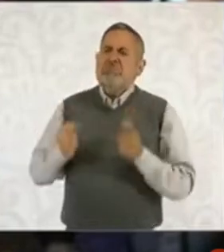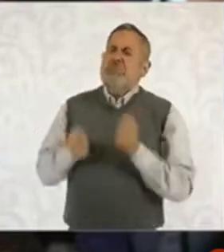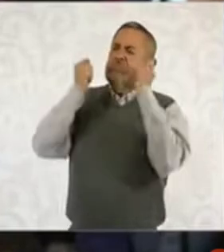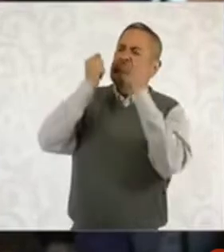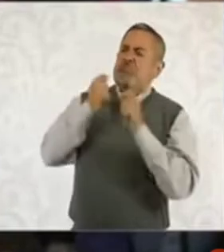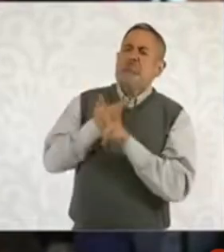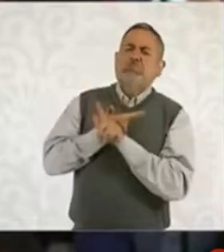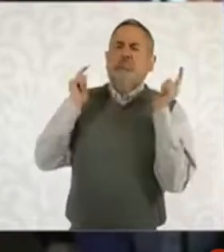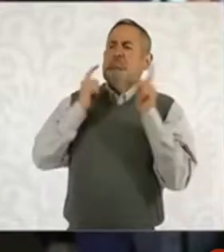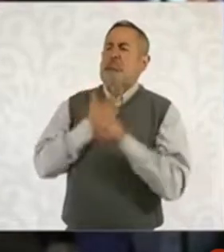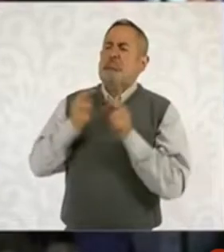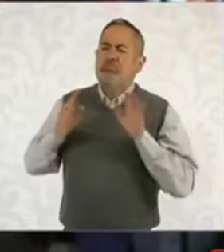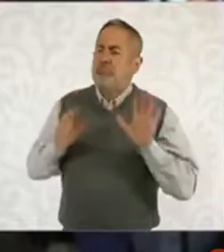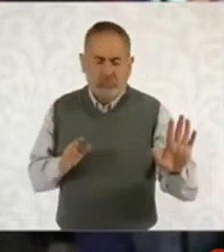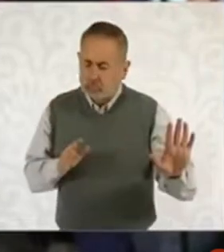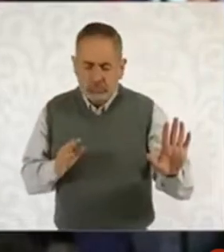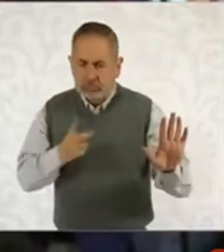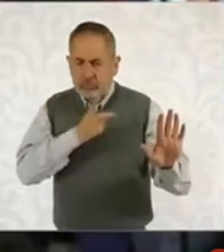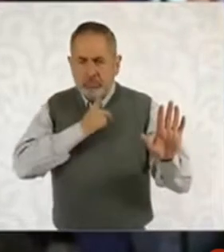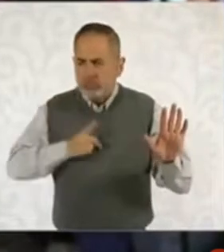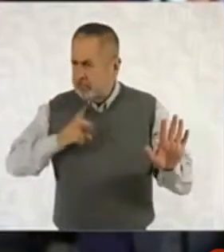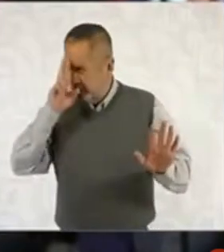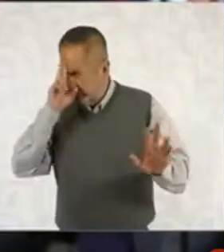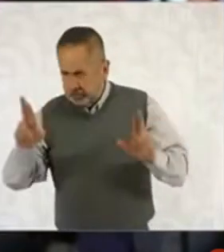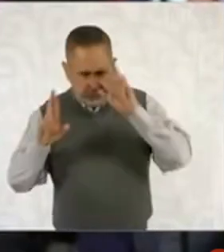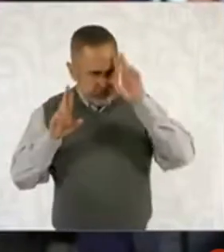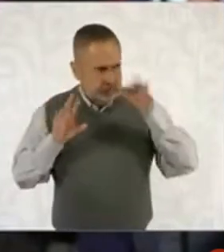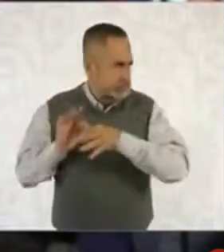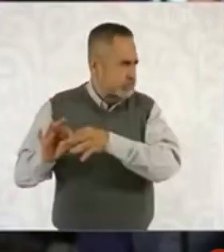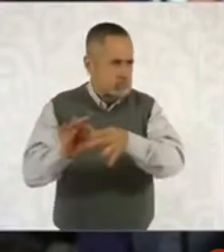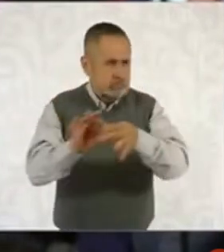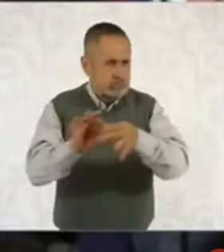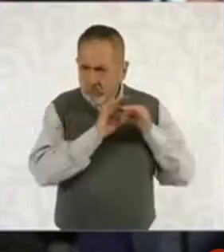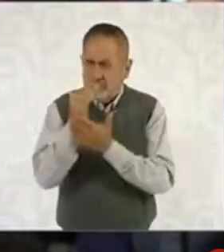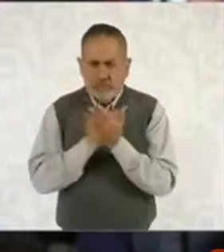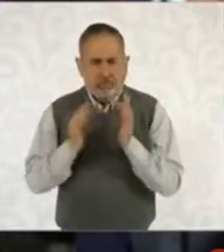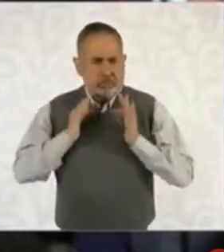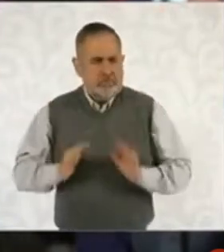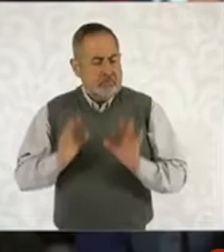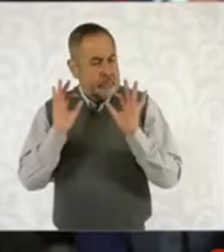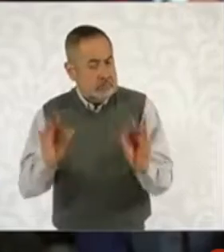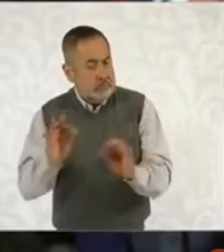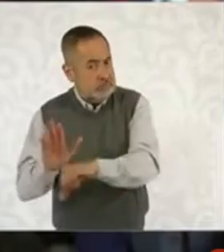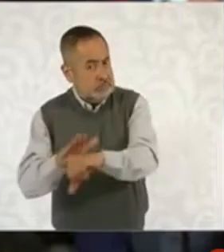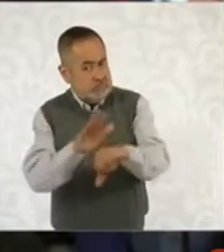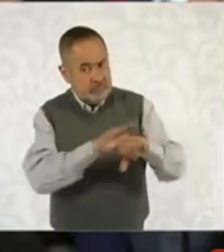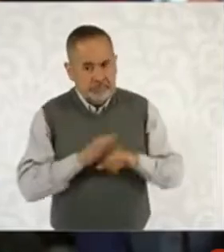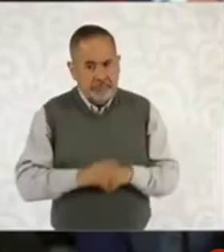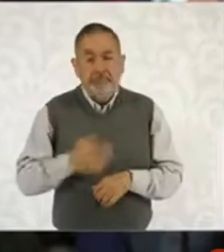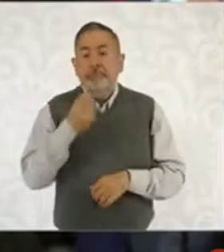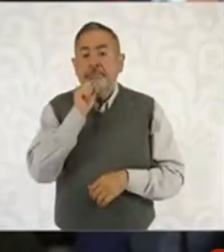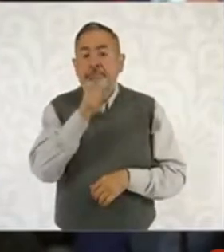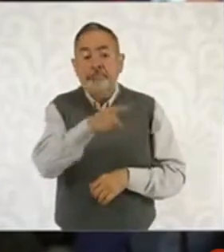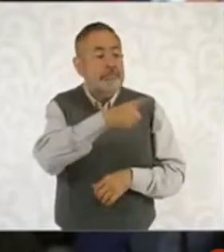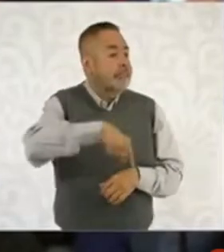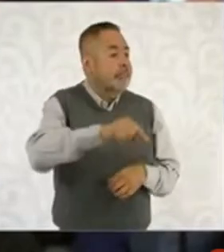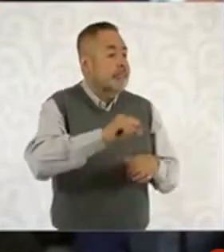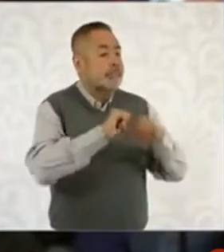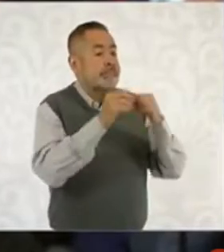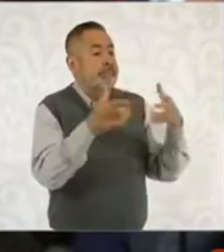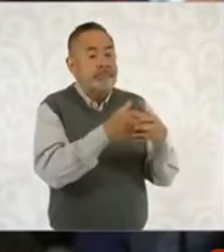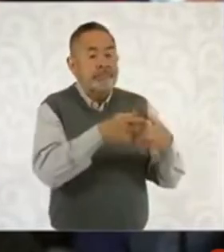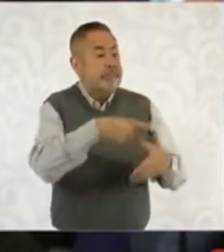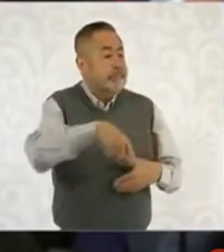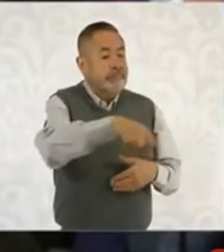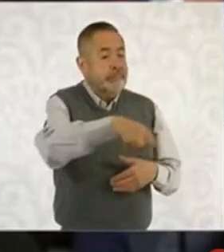resolver para la convivencia sana de las sociedades. Y en ese sentido, recordar que las corporaciones mediáticas no tienen